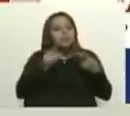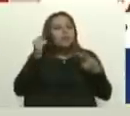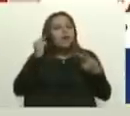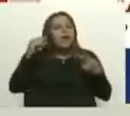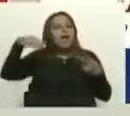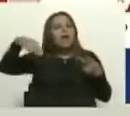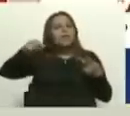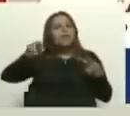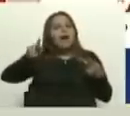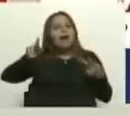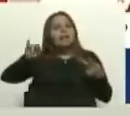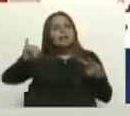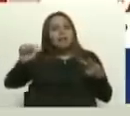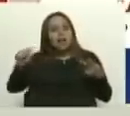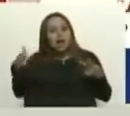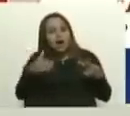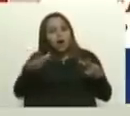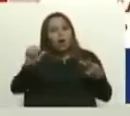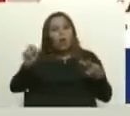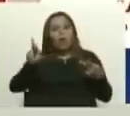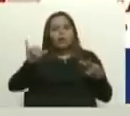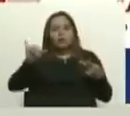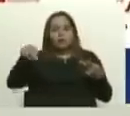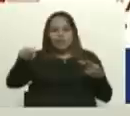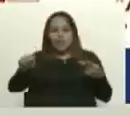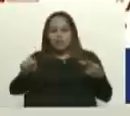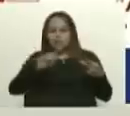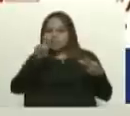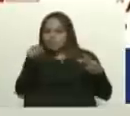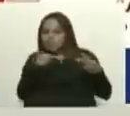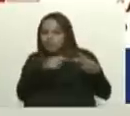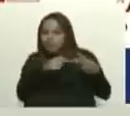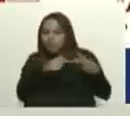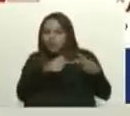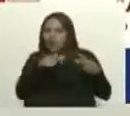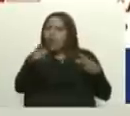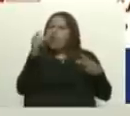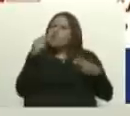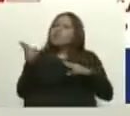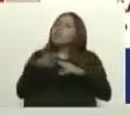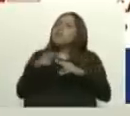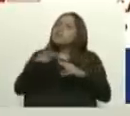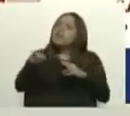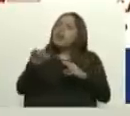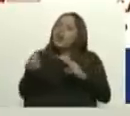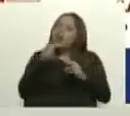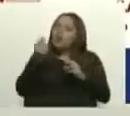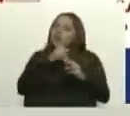el de Táchira,